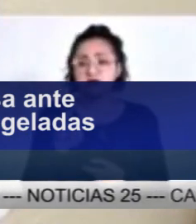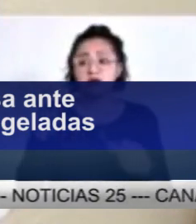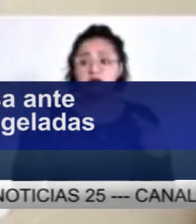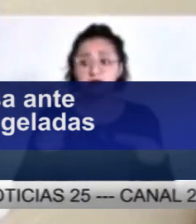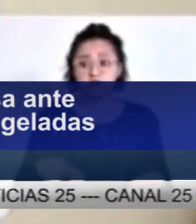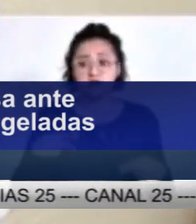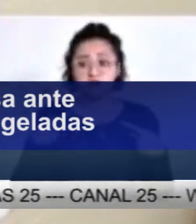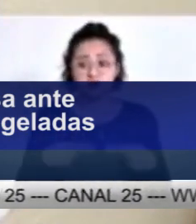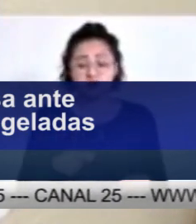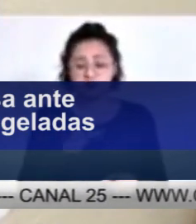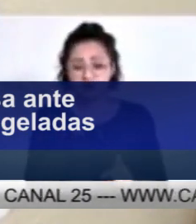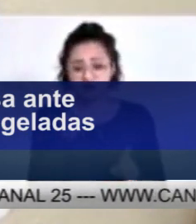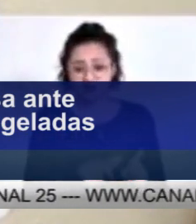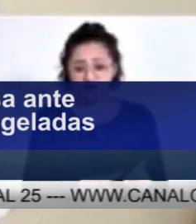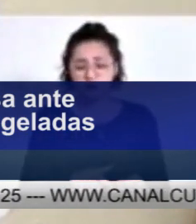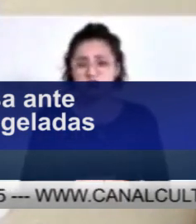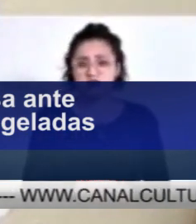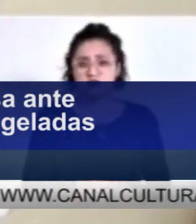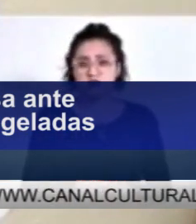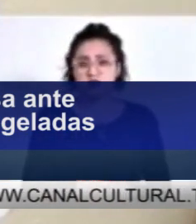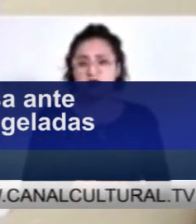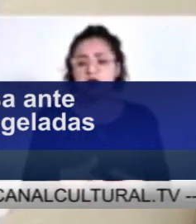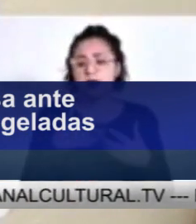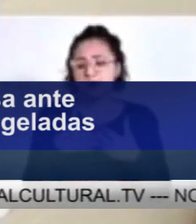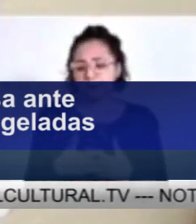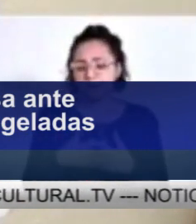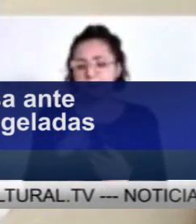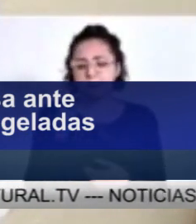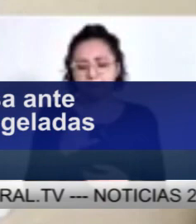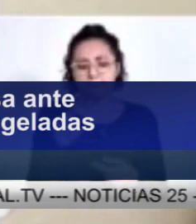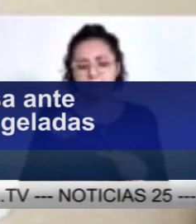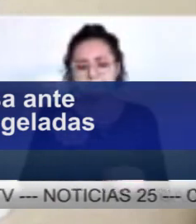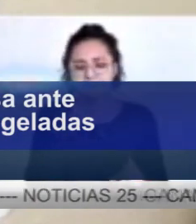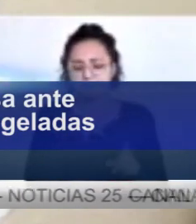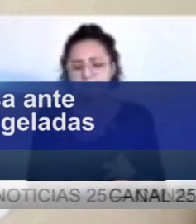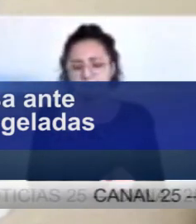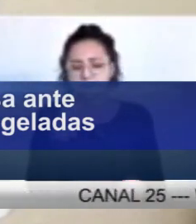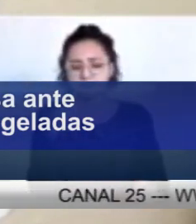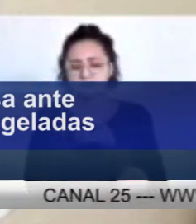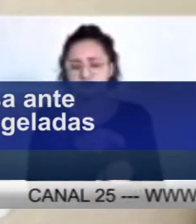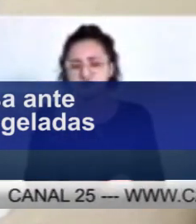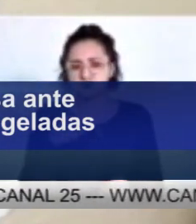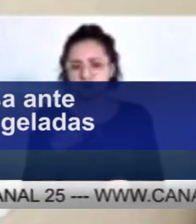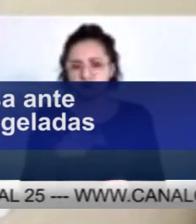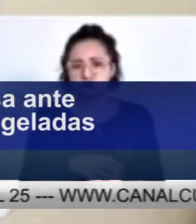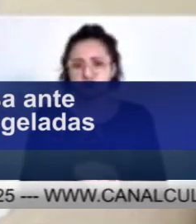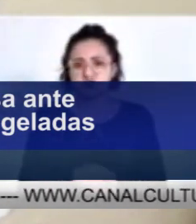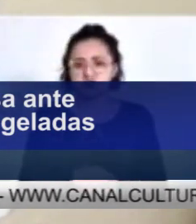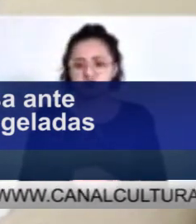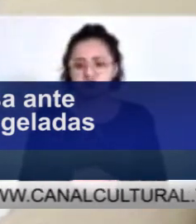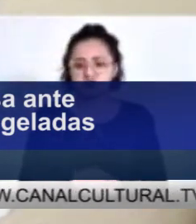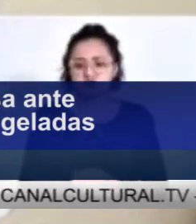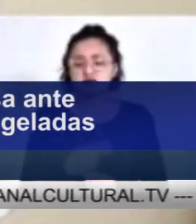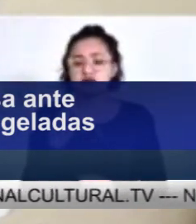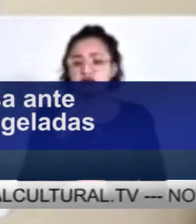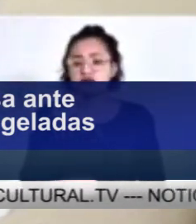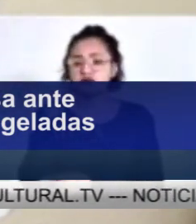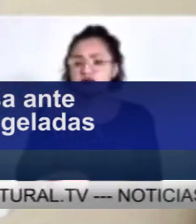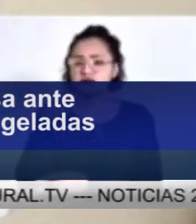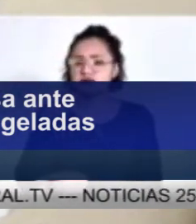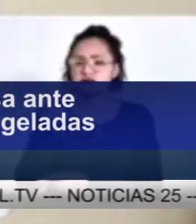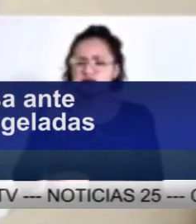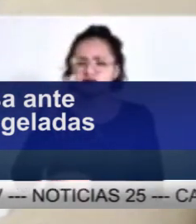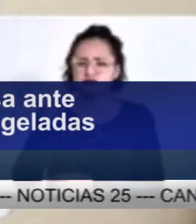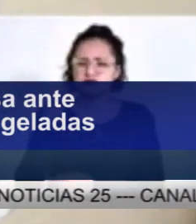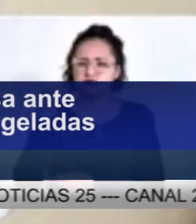discurso de la pobreza que maneja dicha agrupación es falso pues han violado leyes ocupado terrenos de